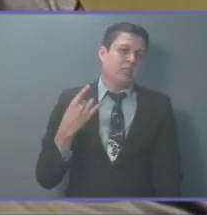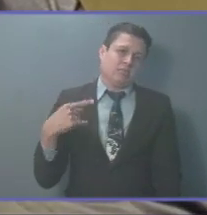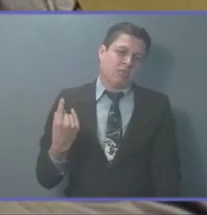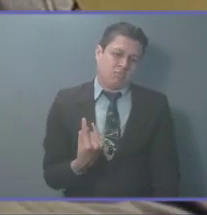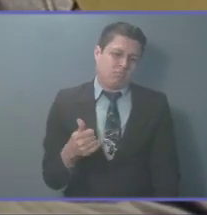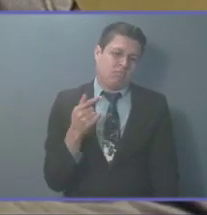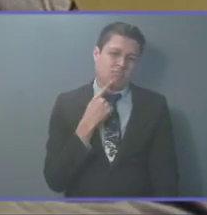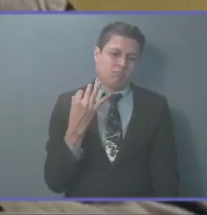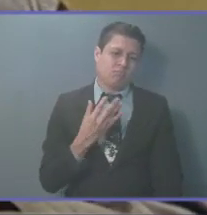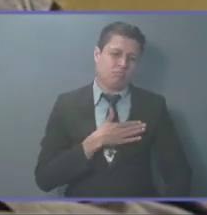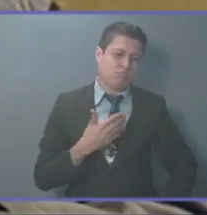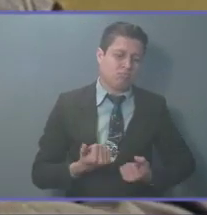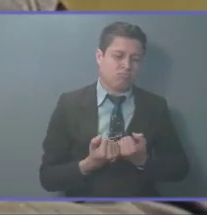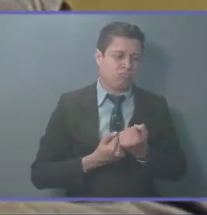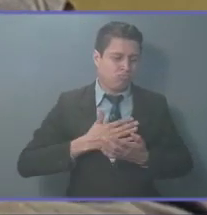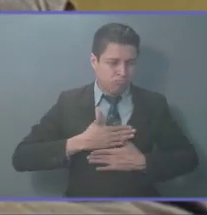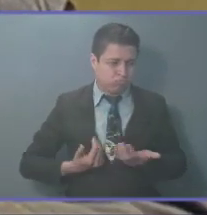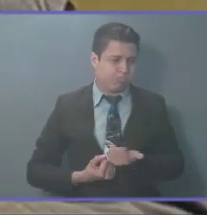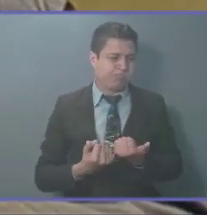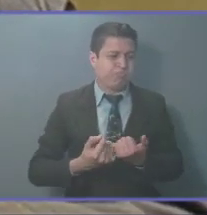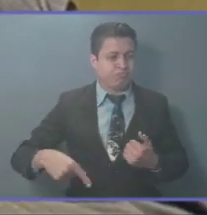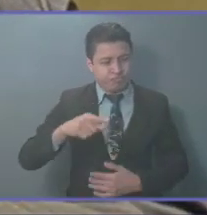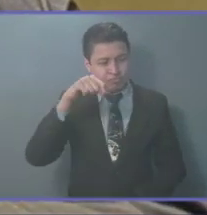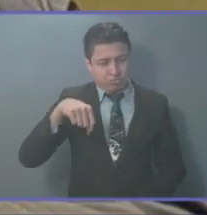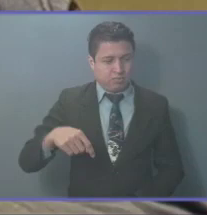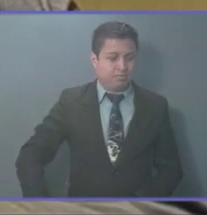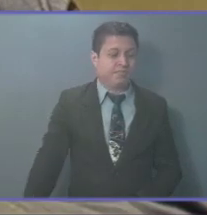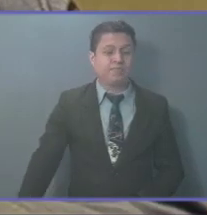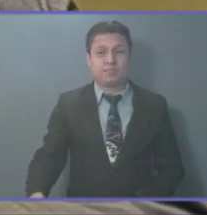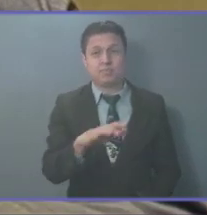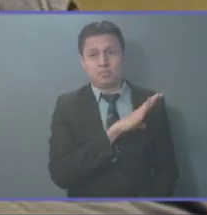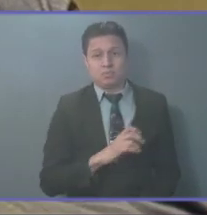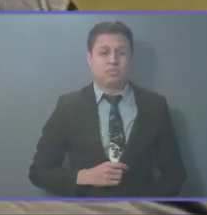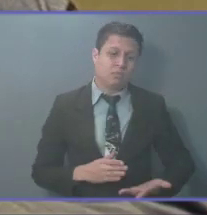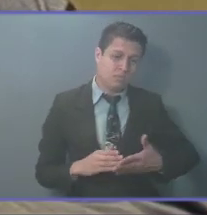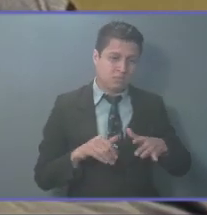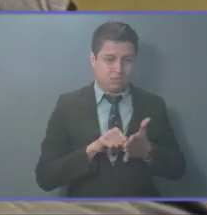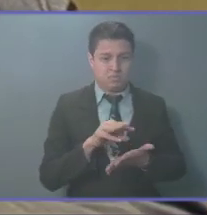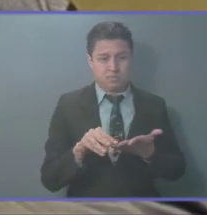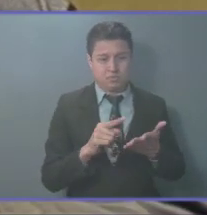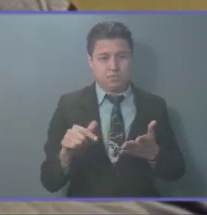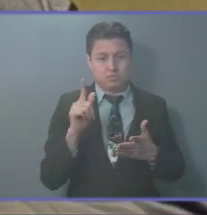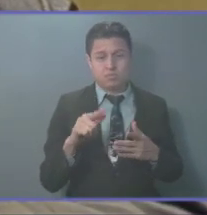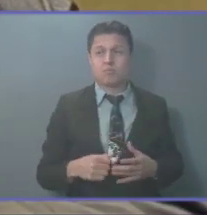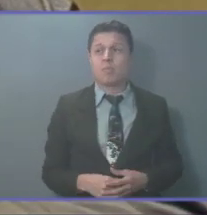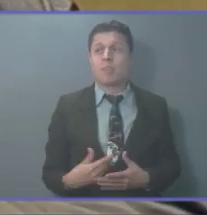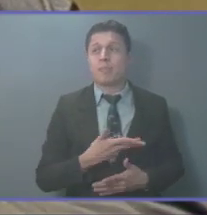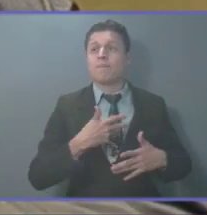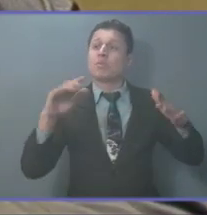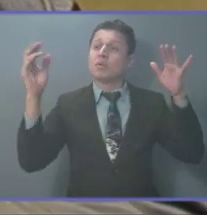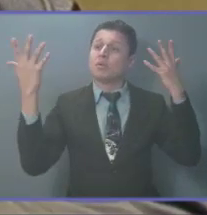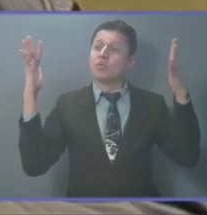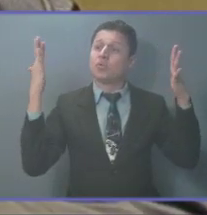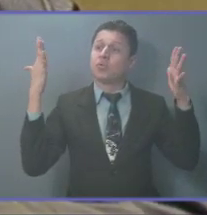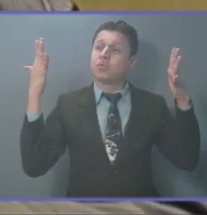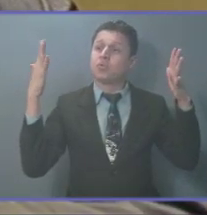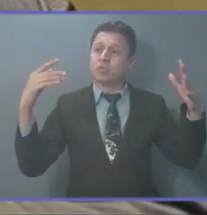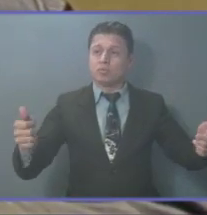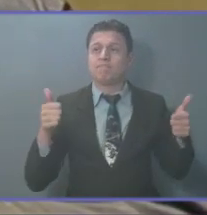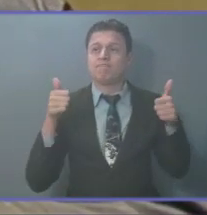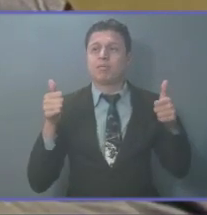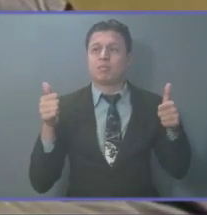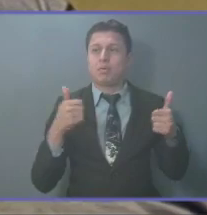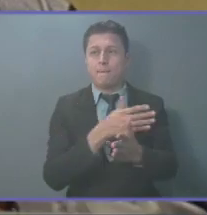funcionarios que ejercen algún cargo de importancia, sobre todo de los alcaldes. Vaya nuestra felicitación para los